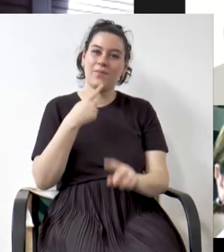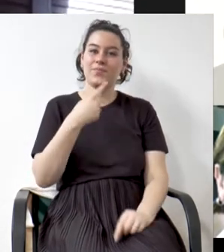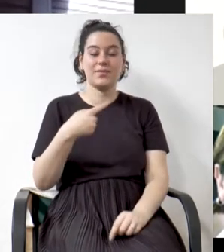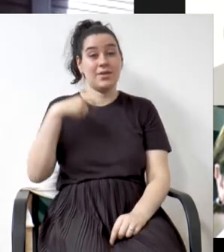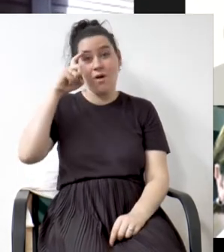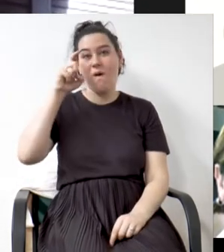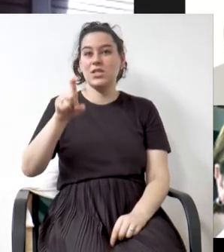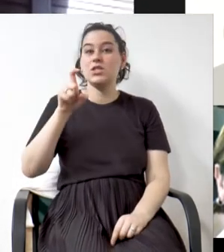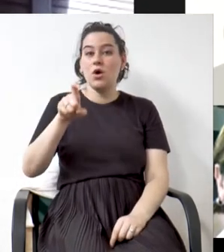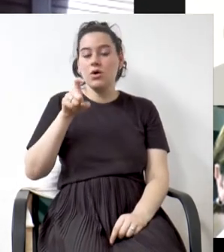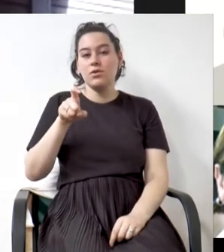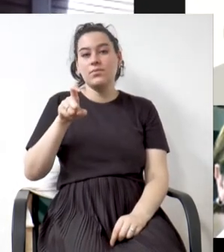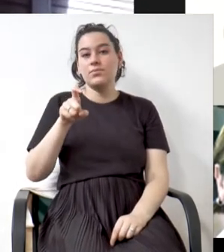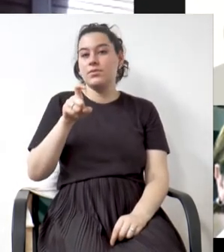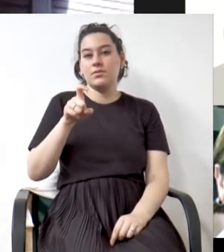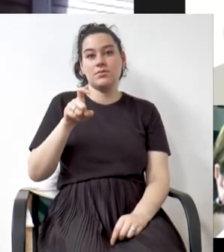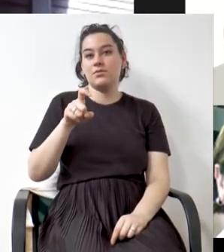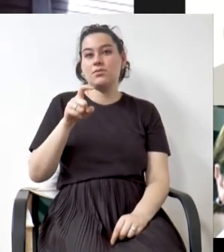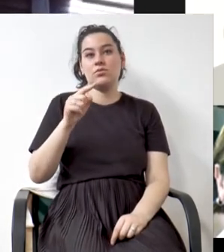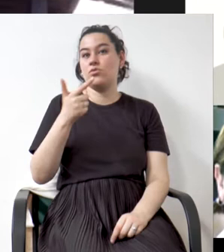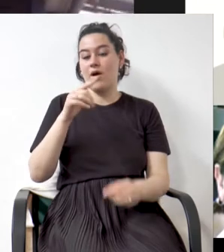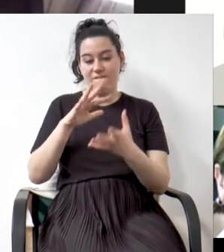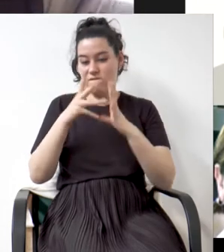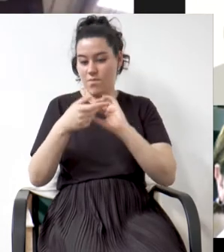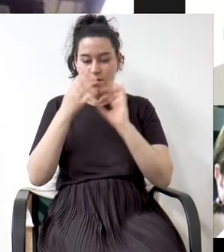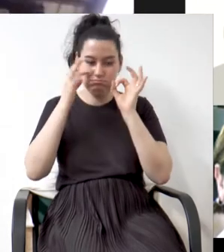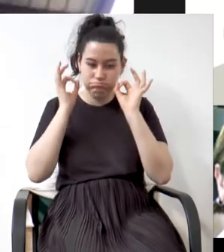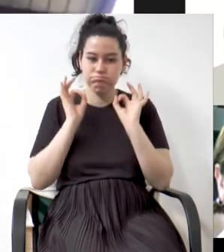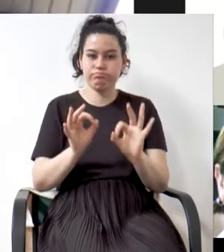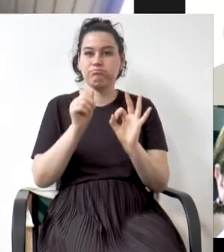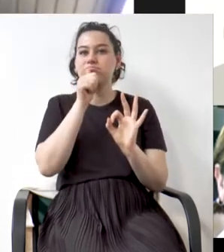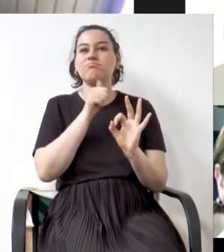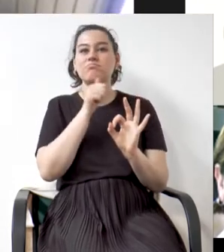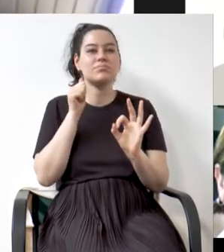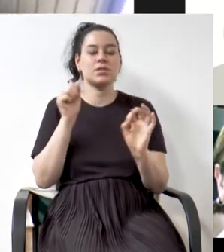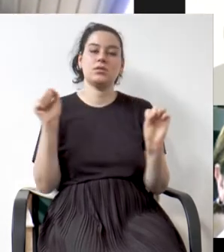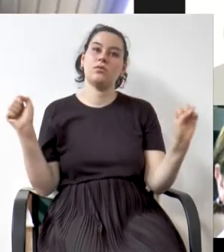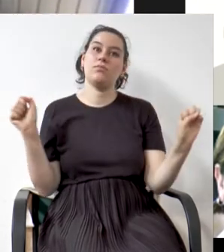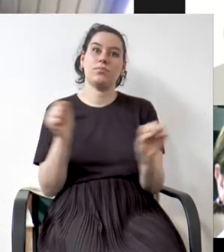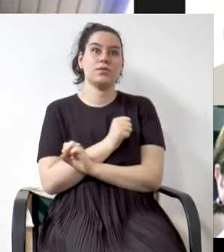una obsesión que todavía no veo la materialización concreta, que